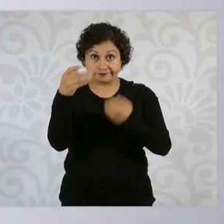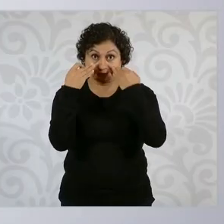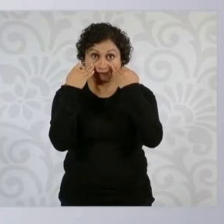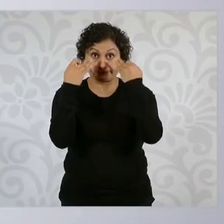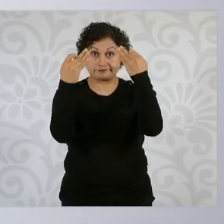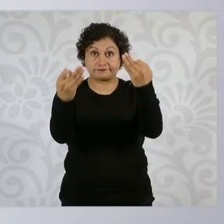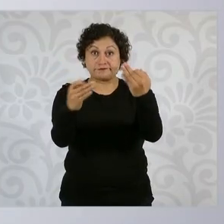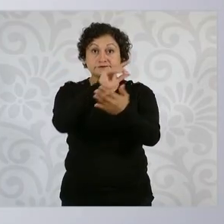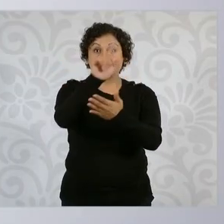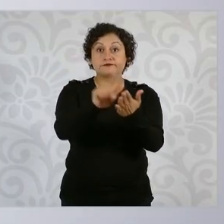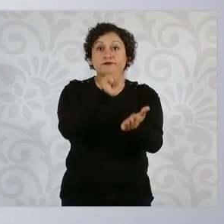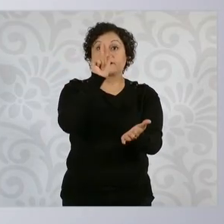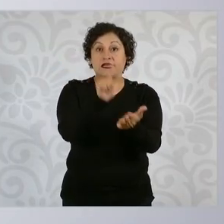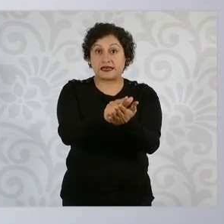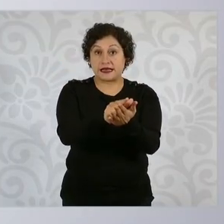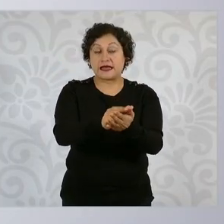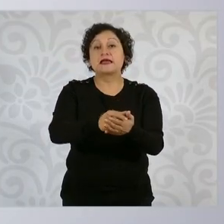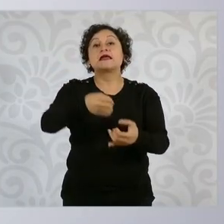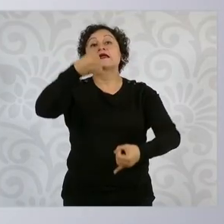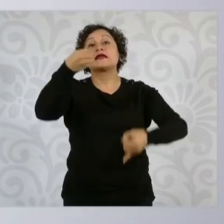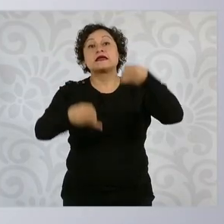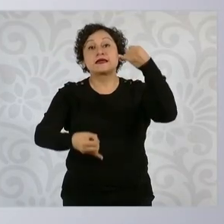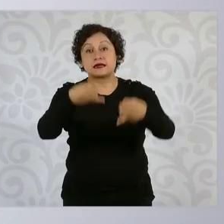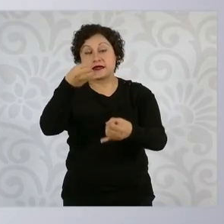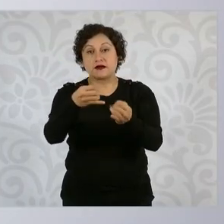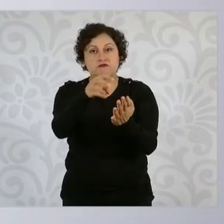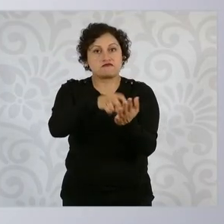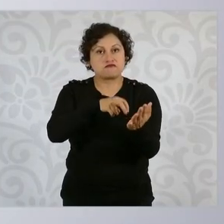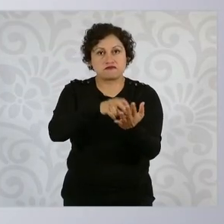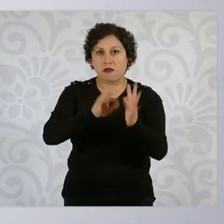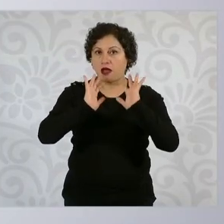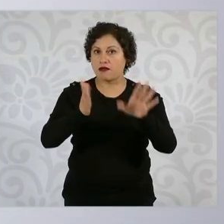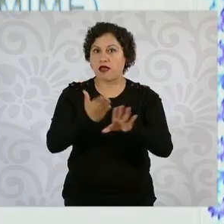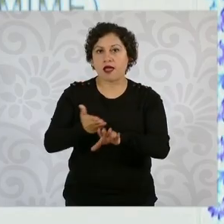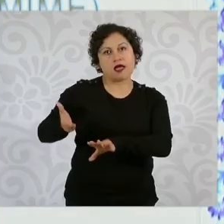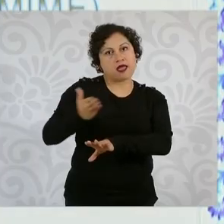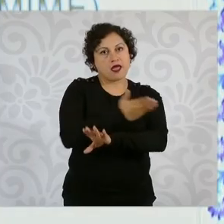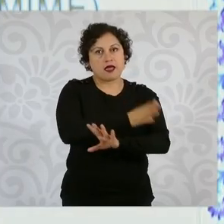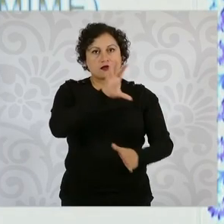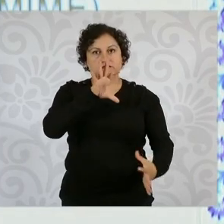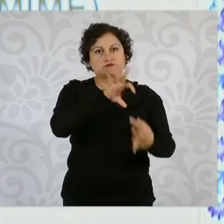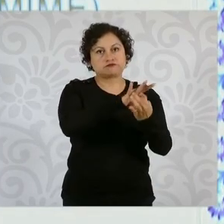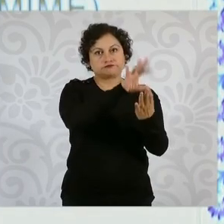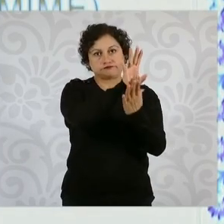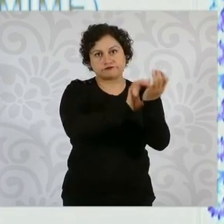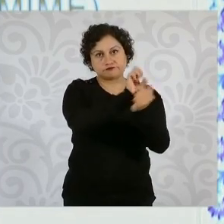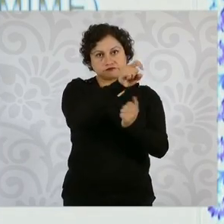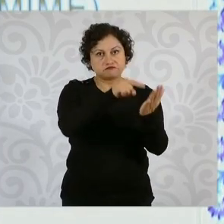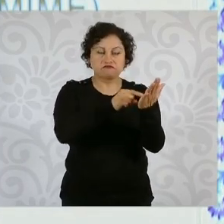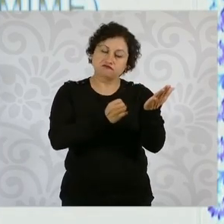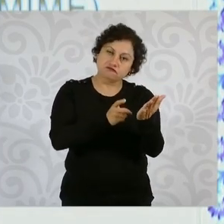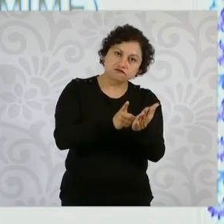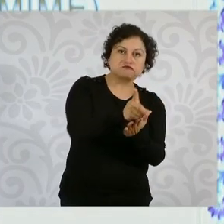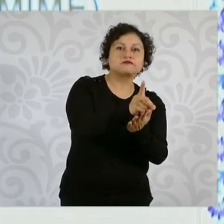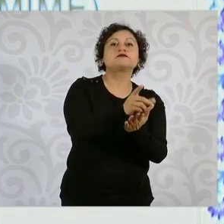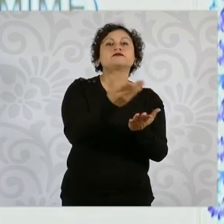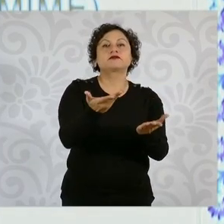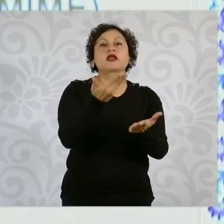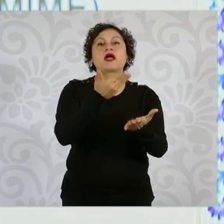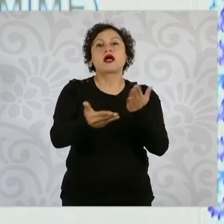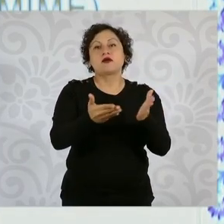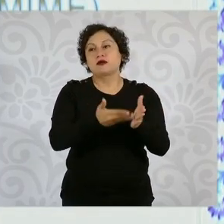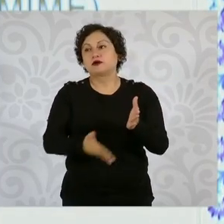Judicial ya fue aprobada, es constitucional y va a iniciar pues ya en unos días después de la